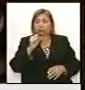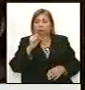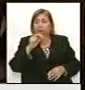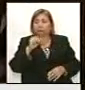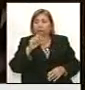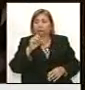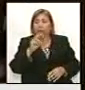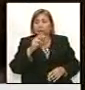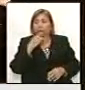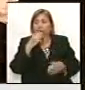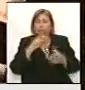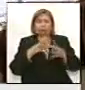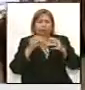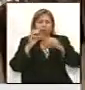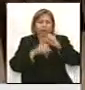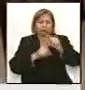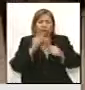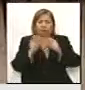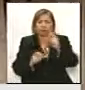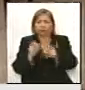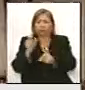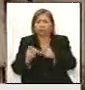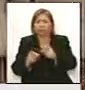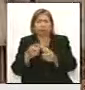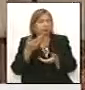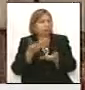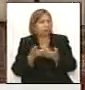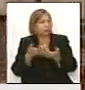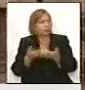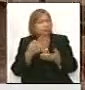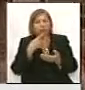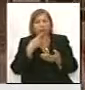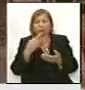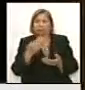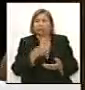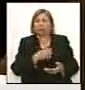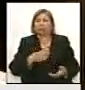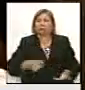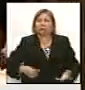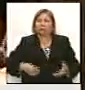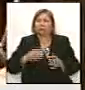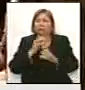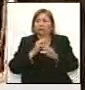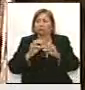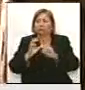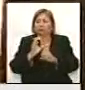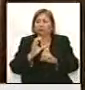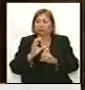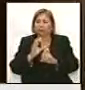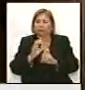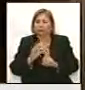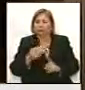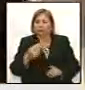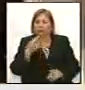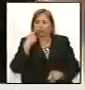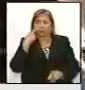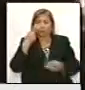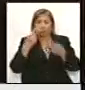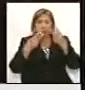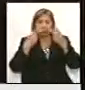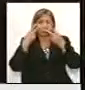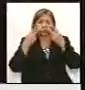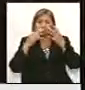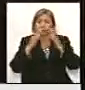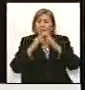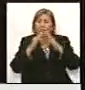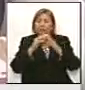estuvo invadida por pobladores. Por ello el presidente de la Comisión de Cultura, el congresista Dalmiro Palomino, visitó esta